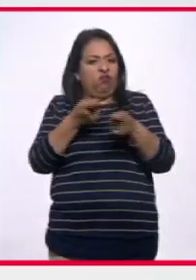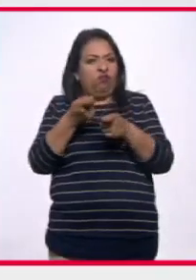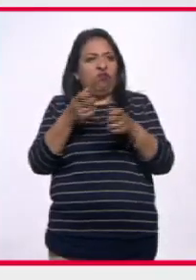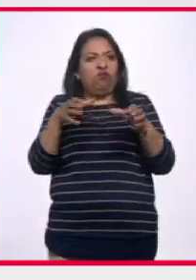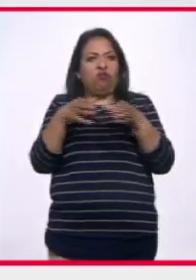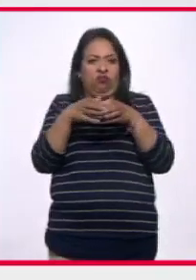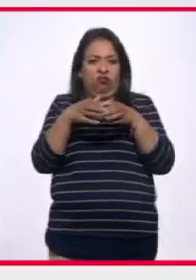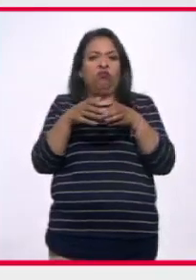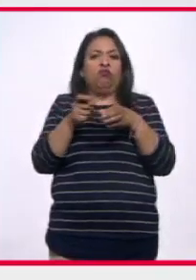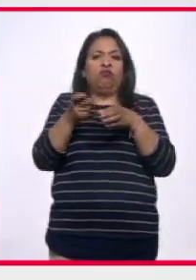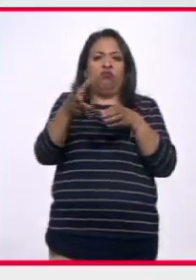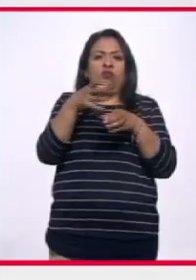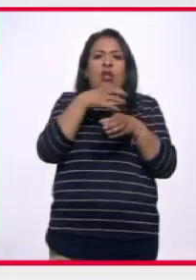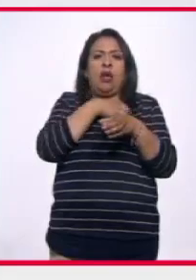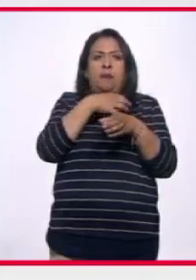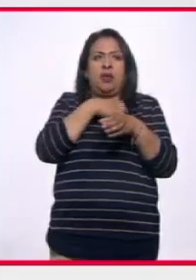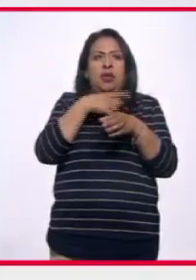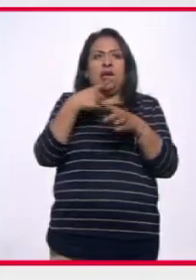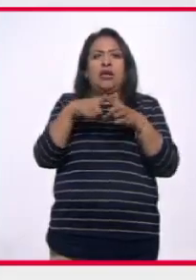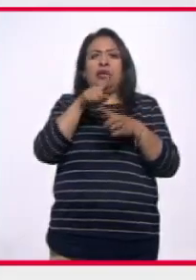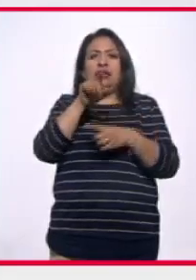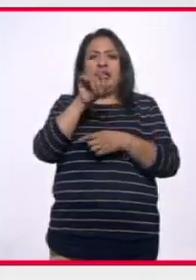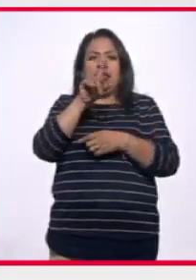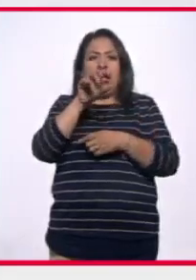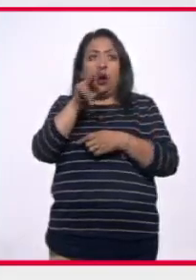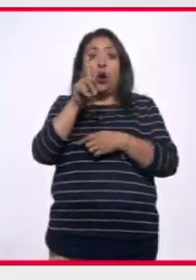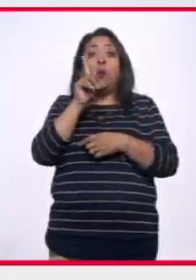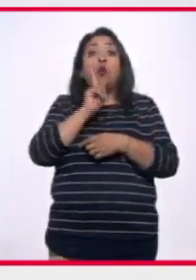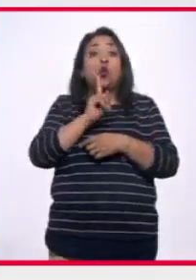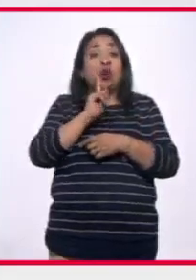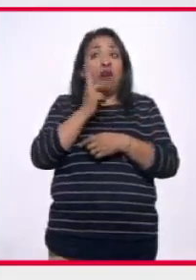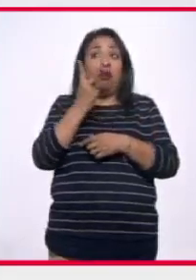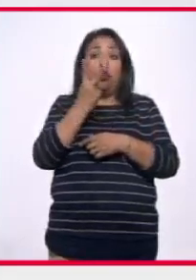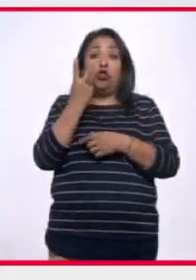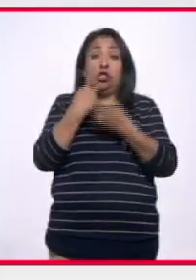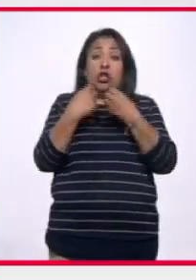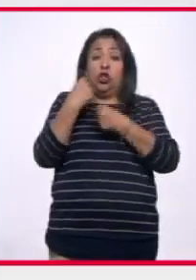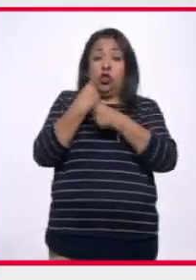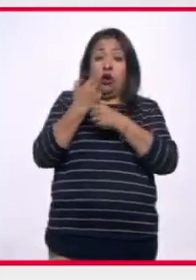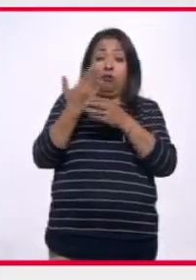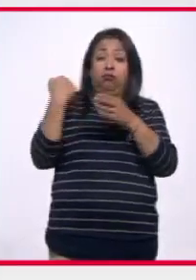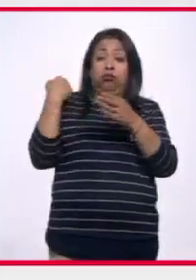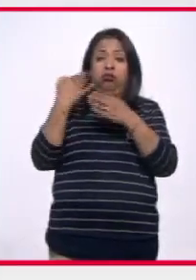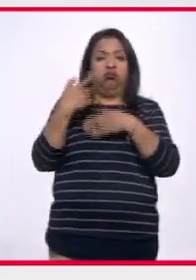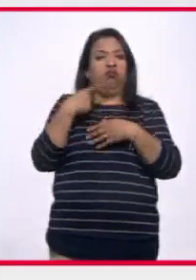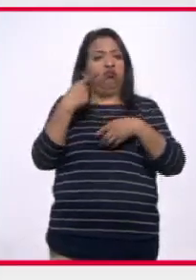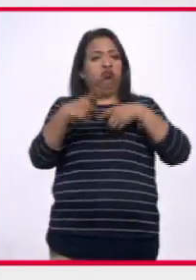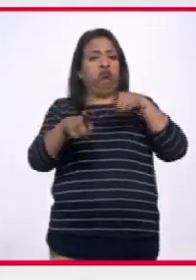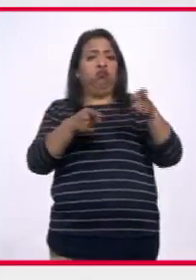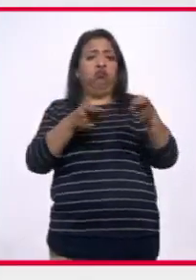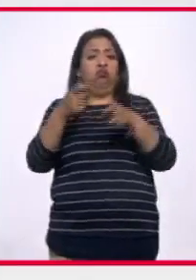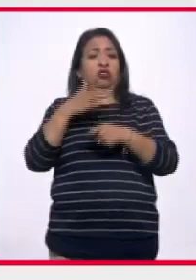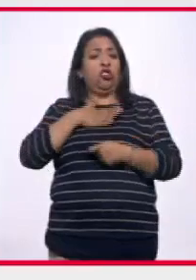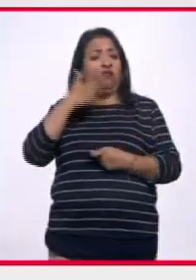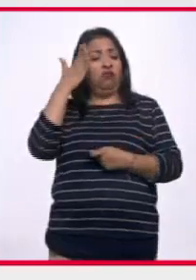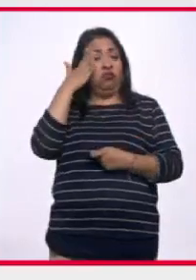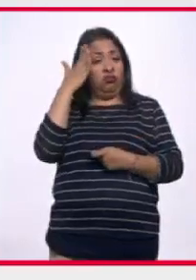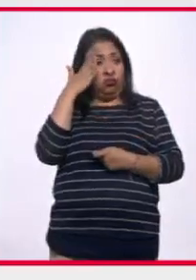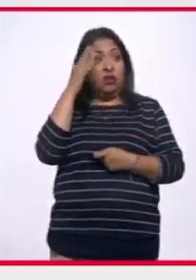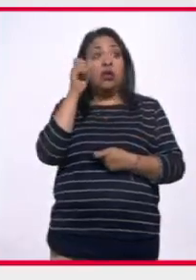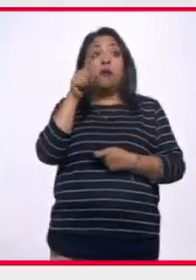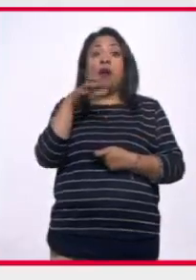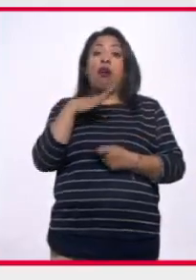nombrada capitana por la suprema junta de zitácuaro es decir estamos hablando de mujeres que hace 200 años como mandaban lideraban tropa y además tenían